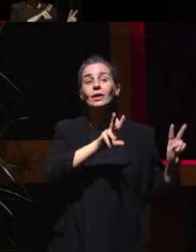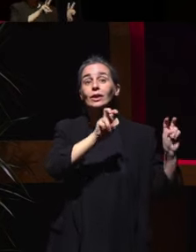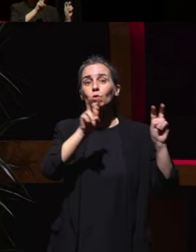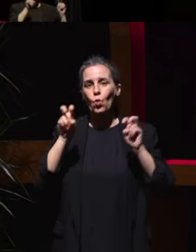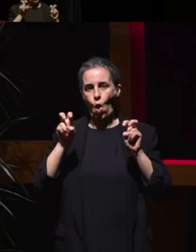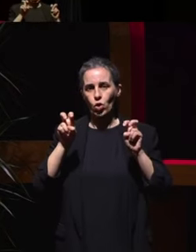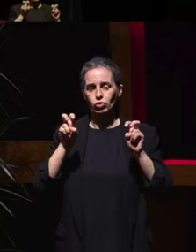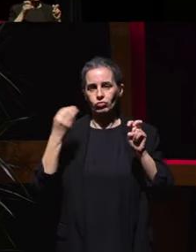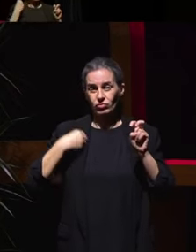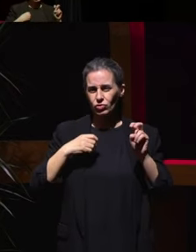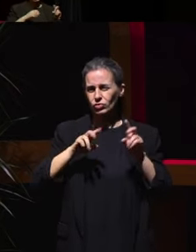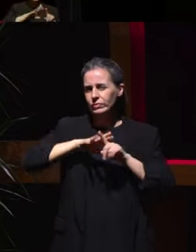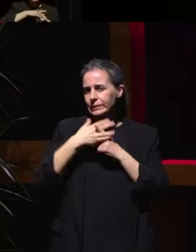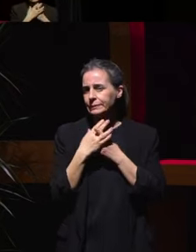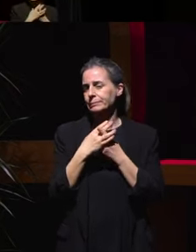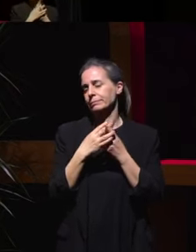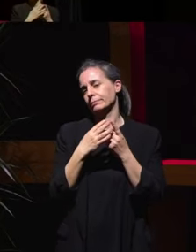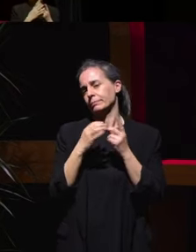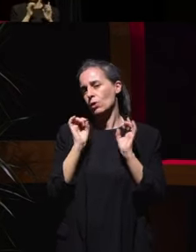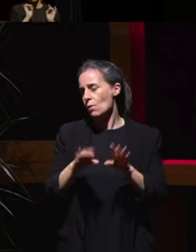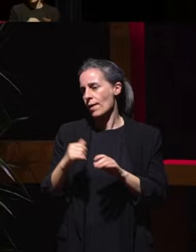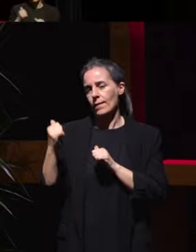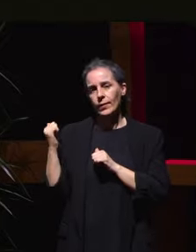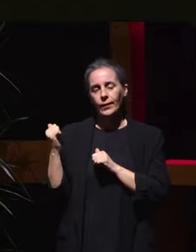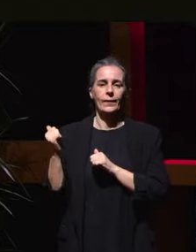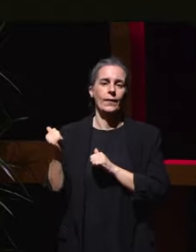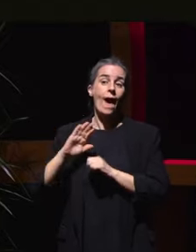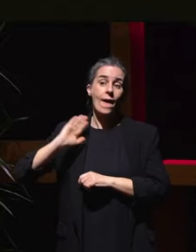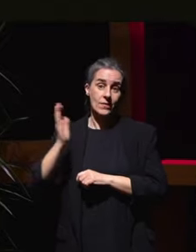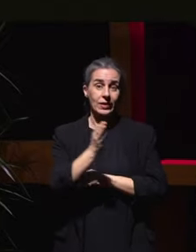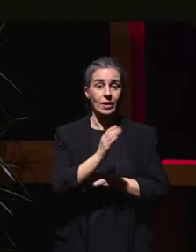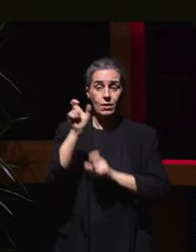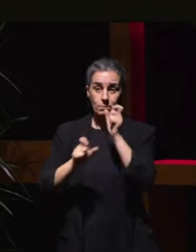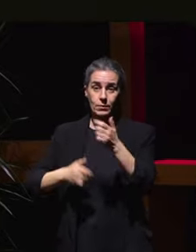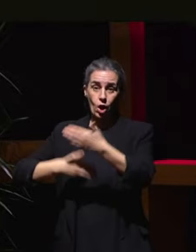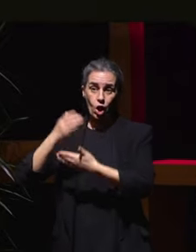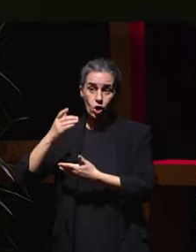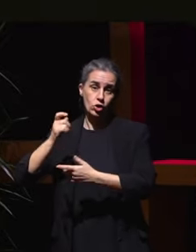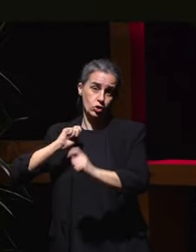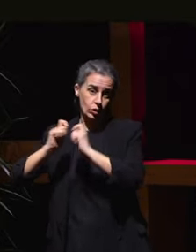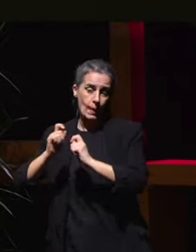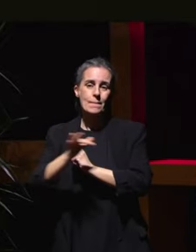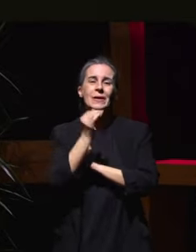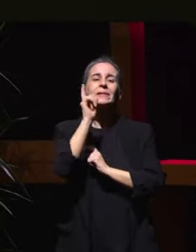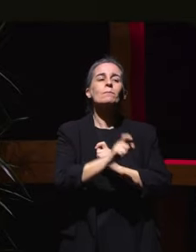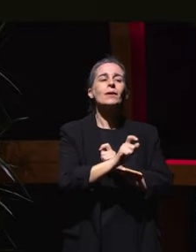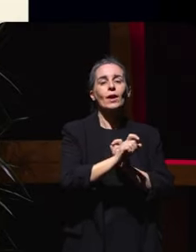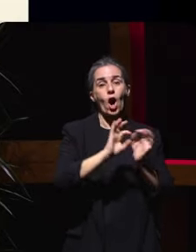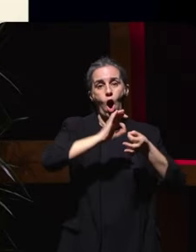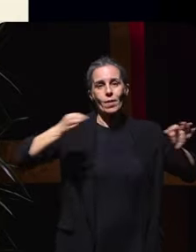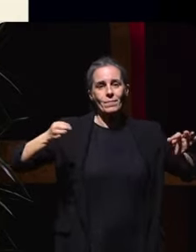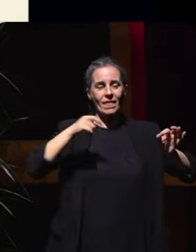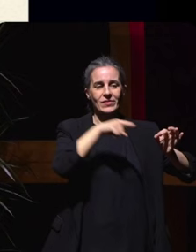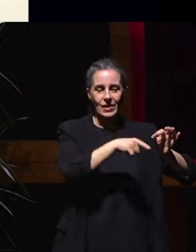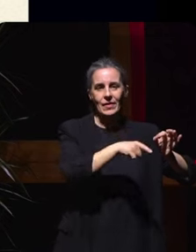que non só afectan a xornalistas, senón que tamén o temos visto nas Olimpiadas coas deportistas. As 10